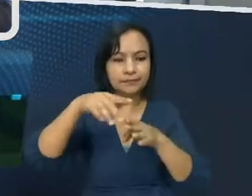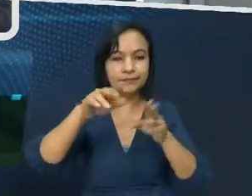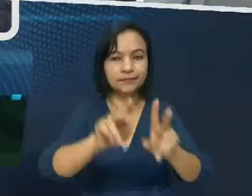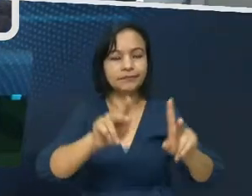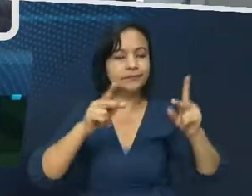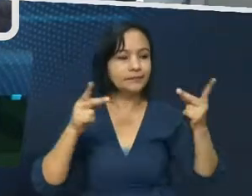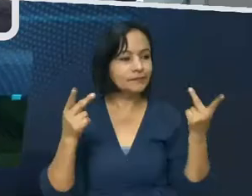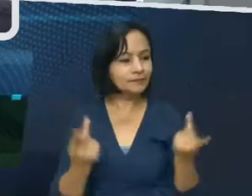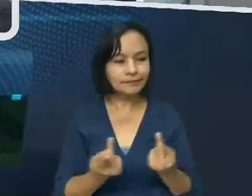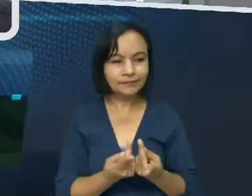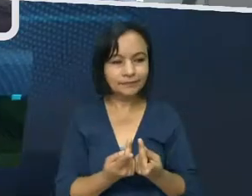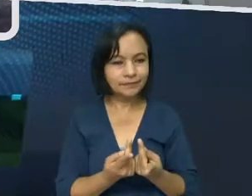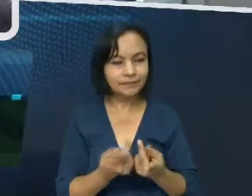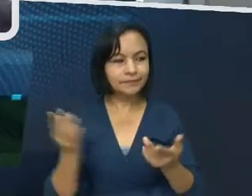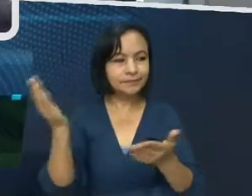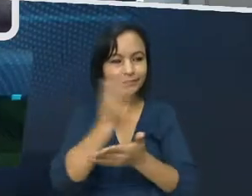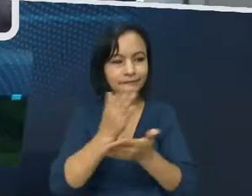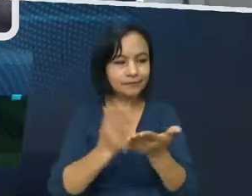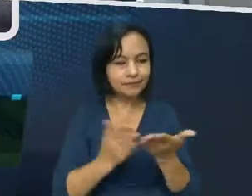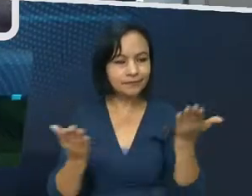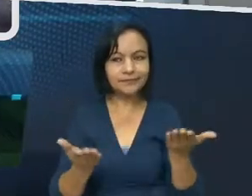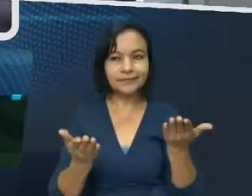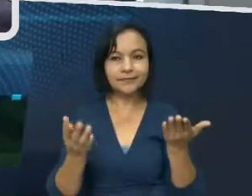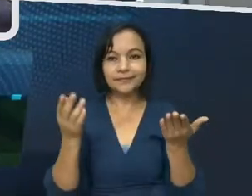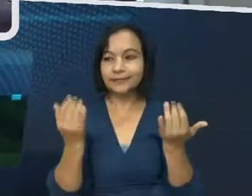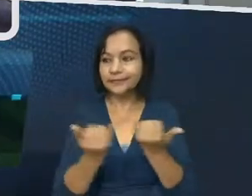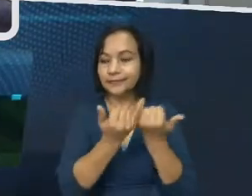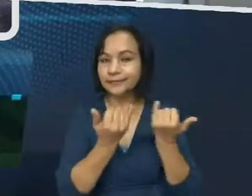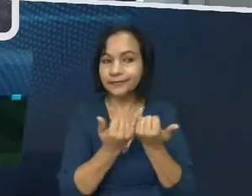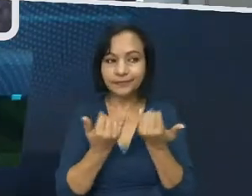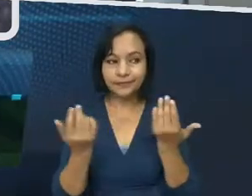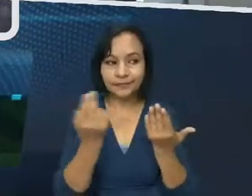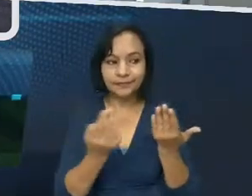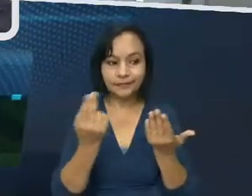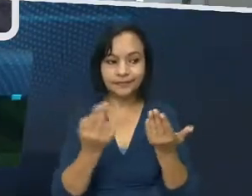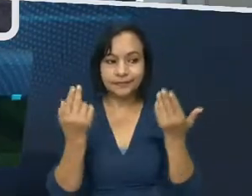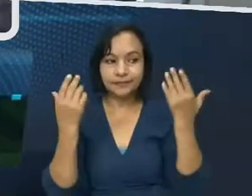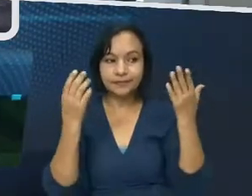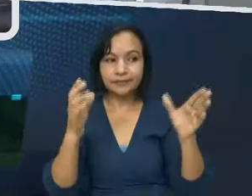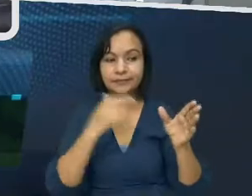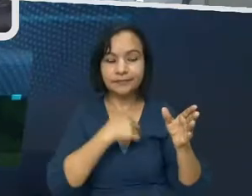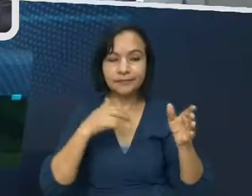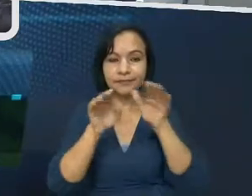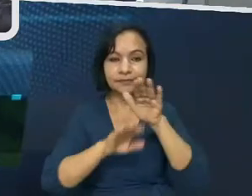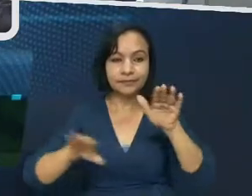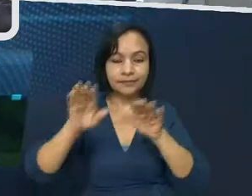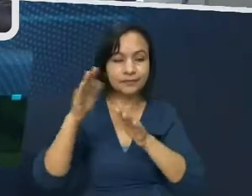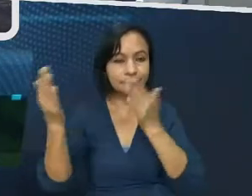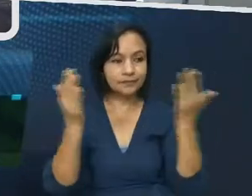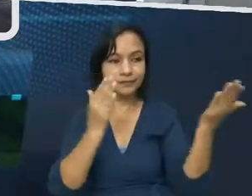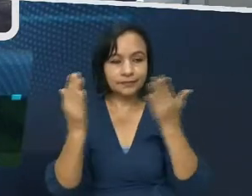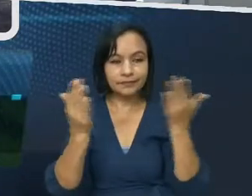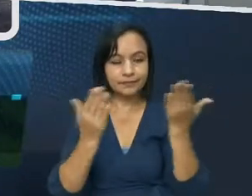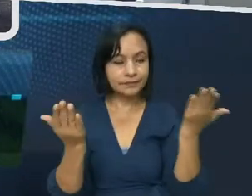población. Y a veces el consumo de este tipo de productos son altos comparativamente